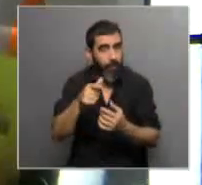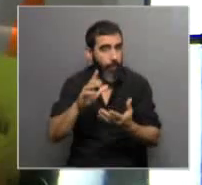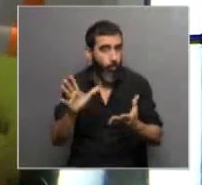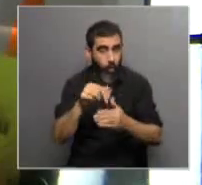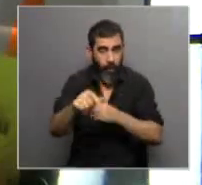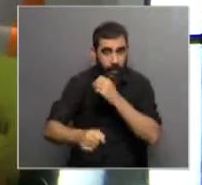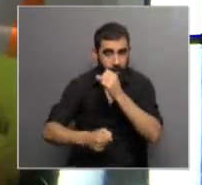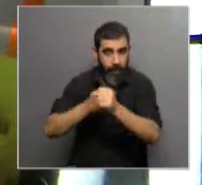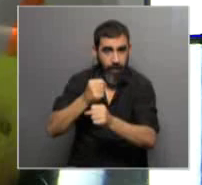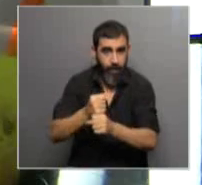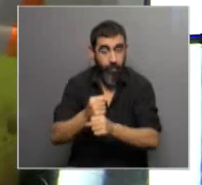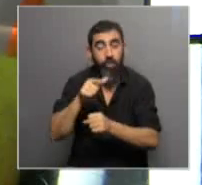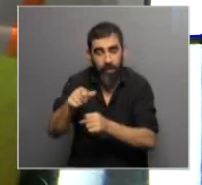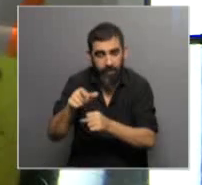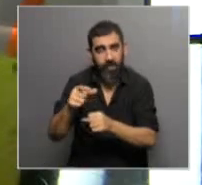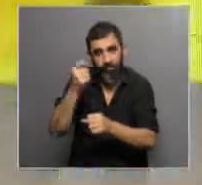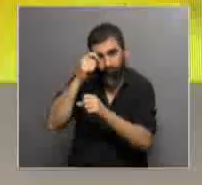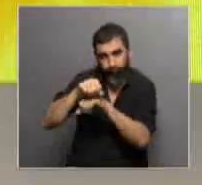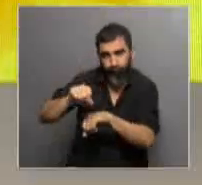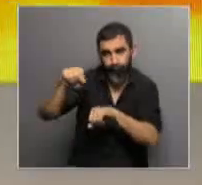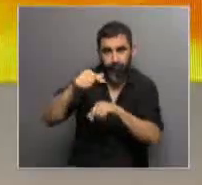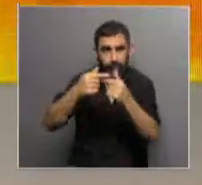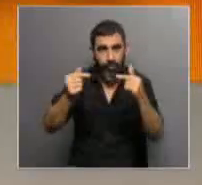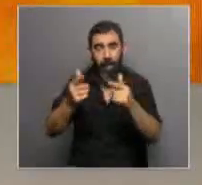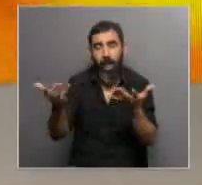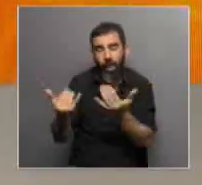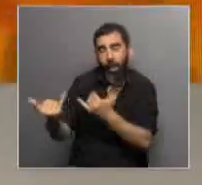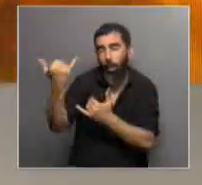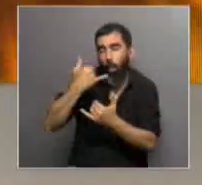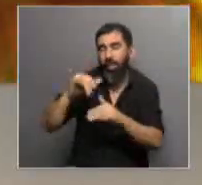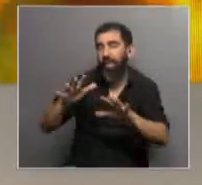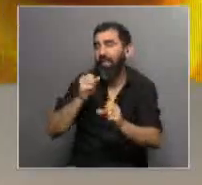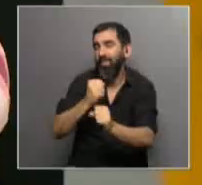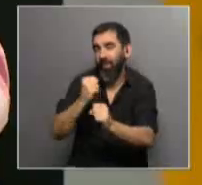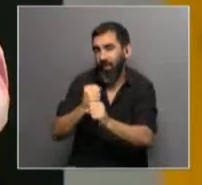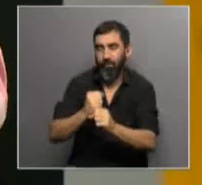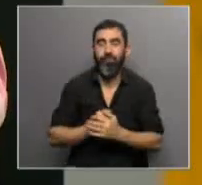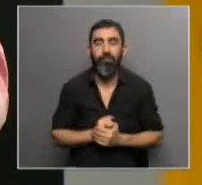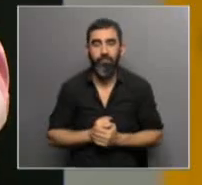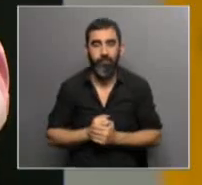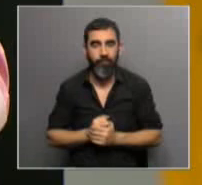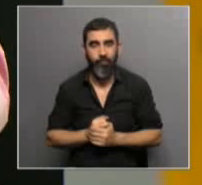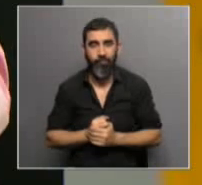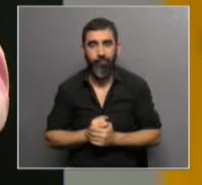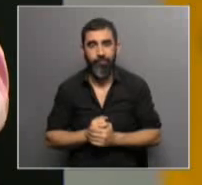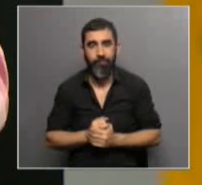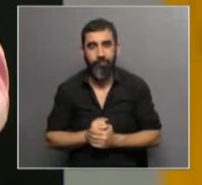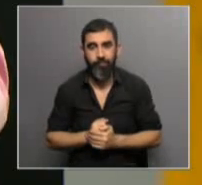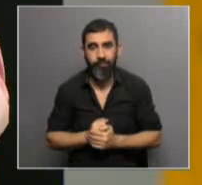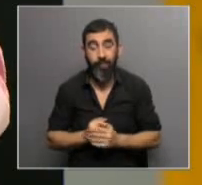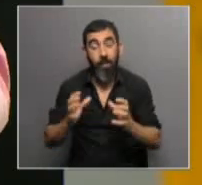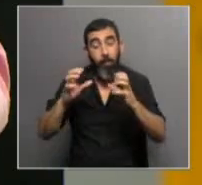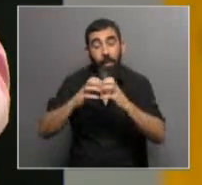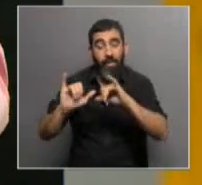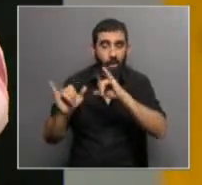todo este año y él es bien informático pero ahora nos va a contar un poquito más sobre ese trabajo de luego vemos la parte final de este mente de es en